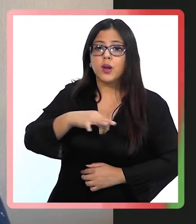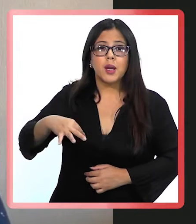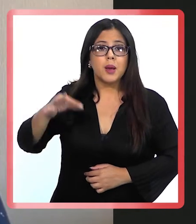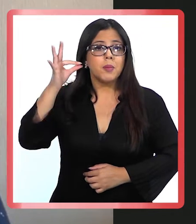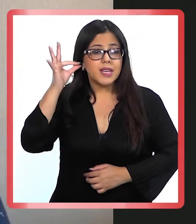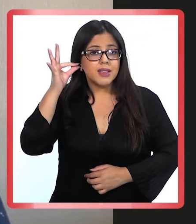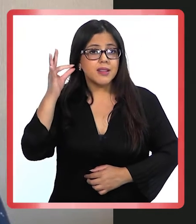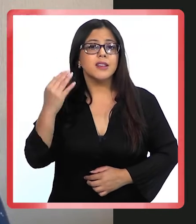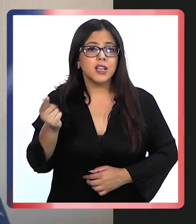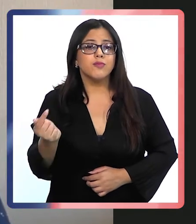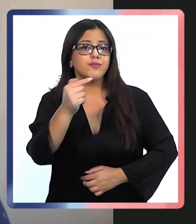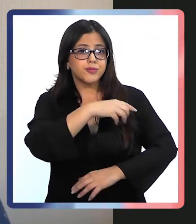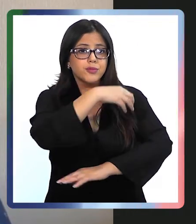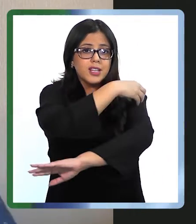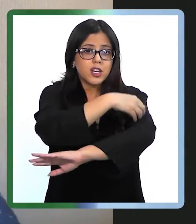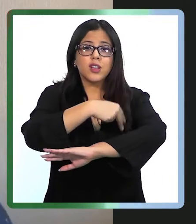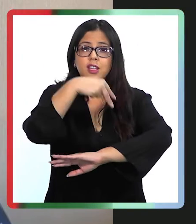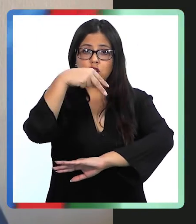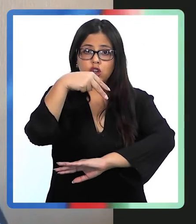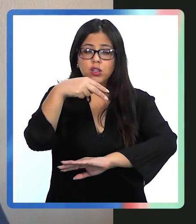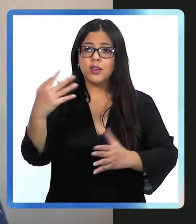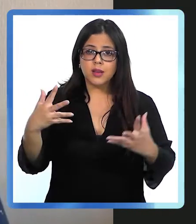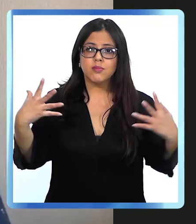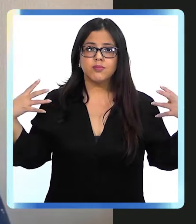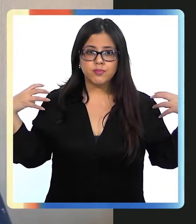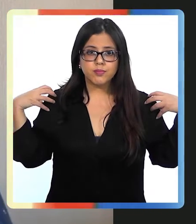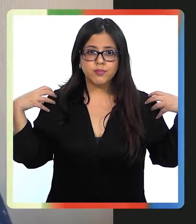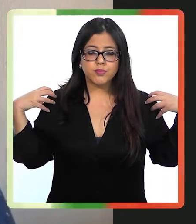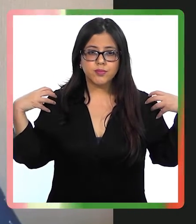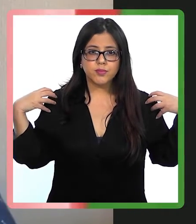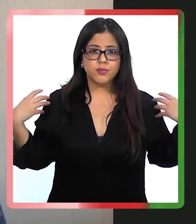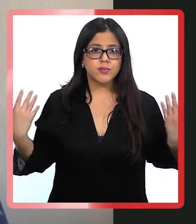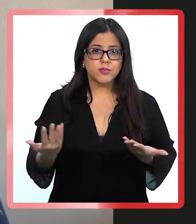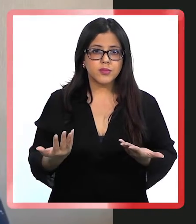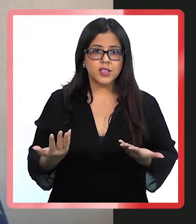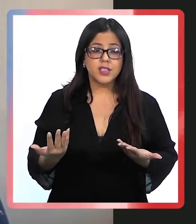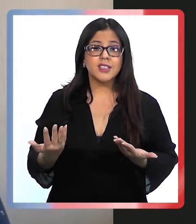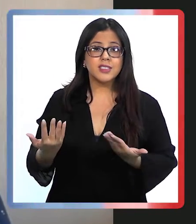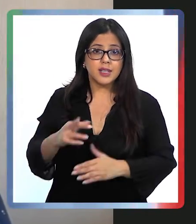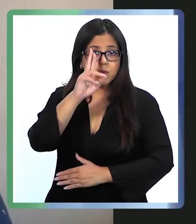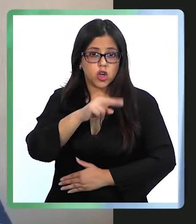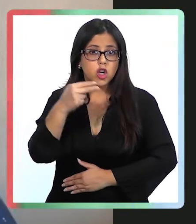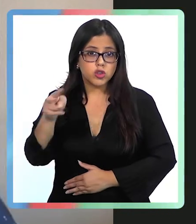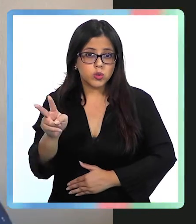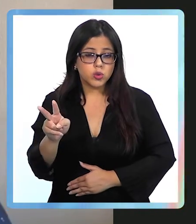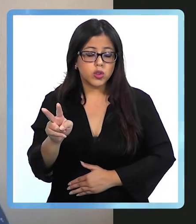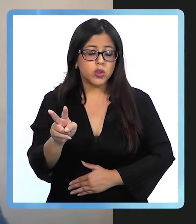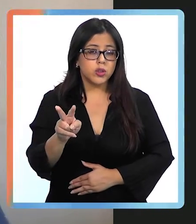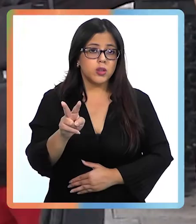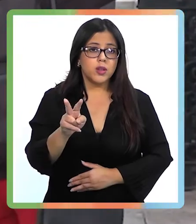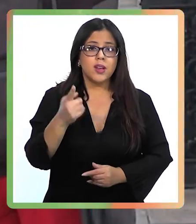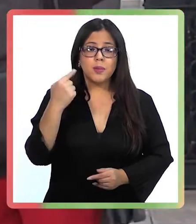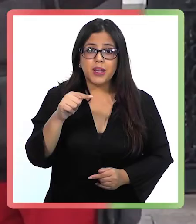llegara a las regiones del norte un poco a hacerse responsable por la envergadura de su cargo de este problema. Sin embargo, eso